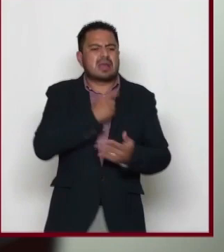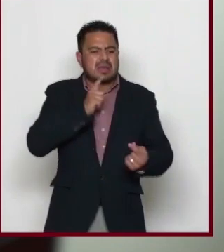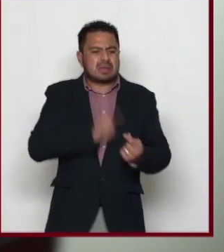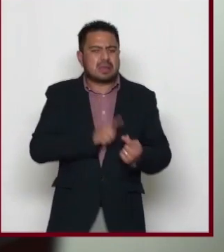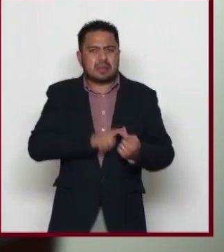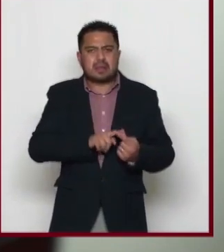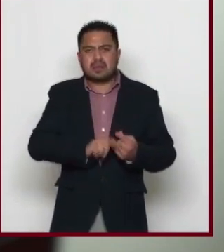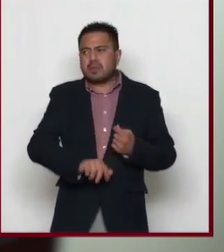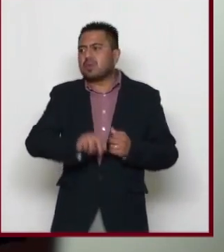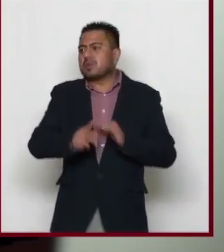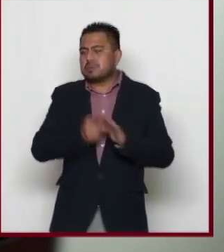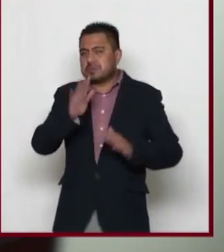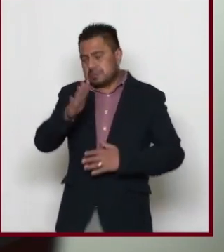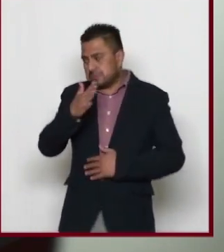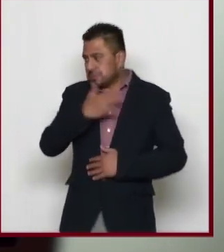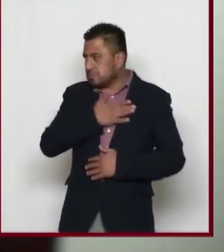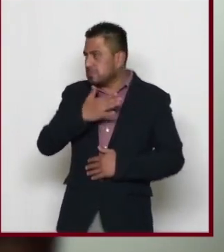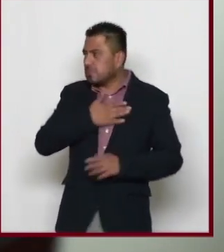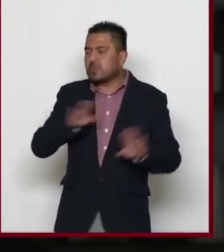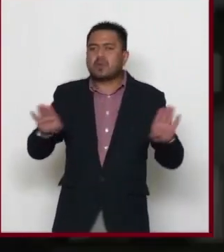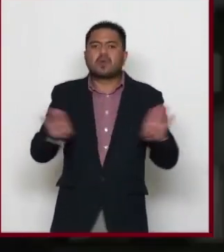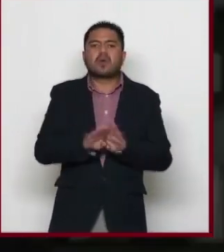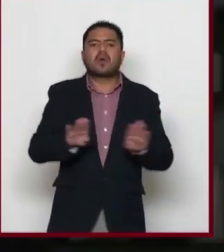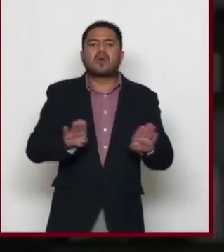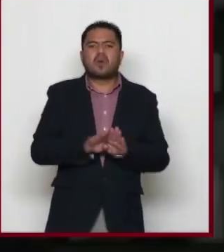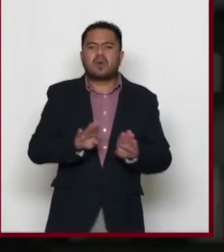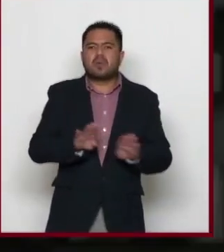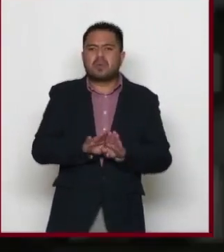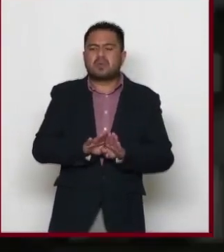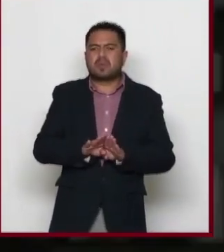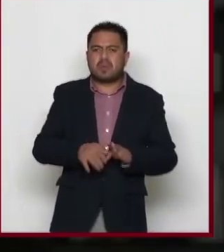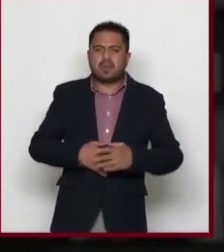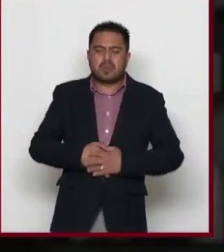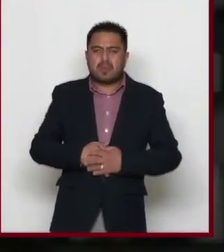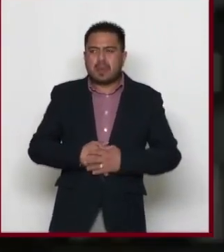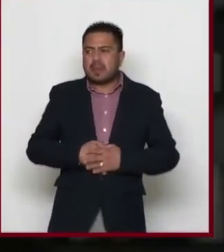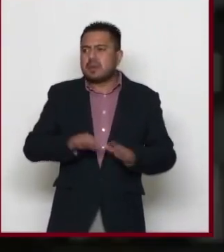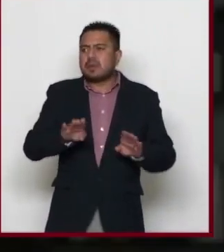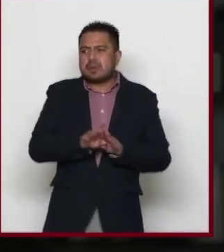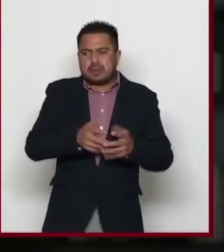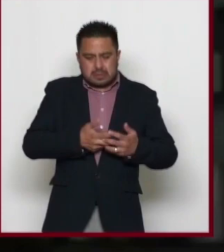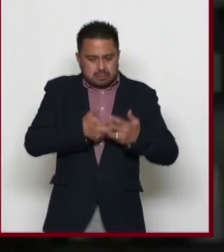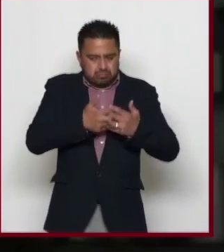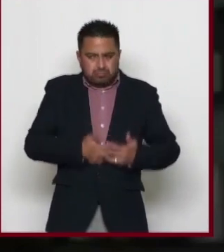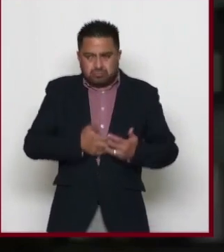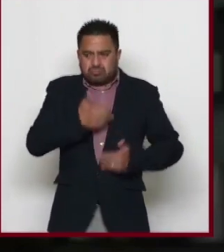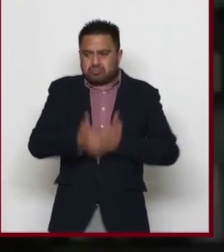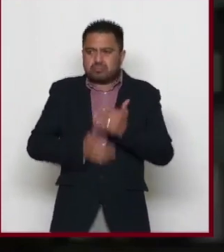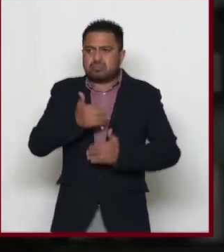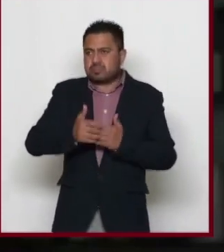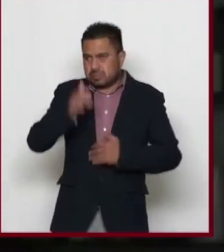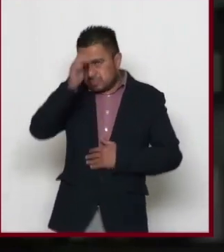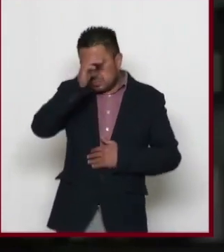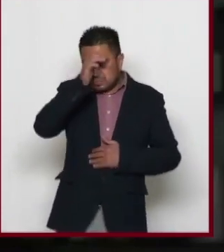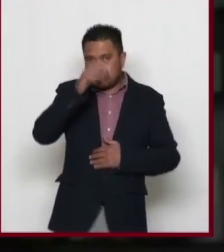que dijeras? ¿Quién ganaría? Otra vez, por mi perspectiva de cómo